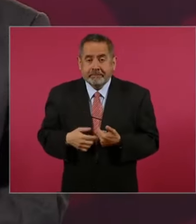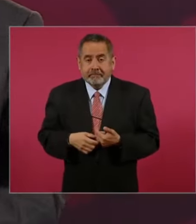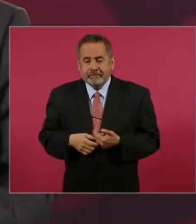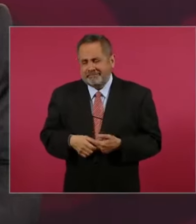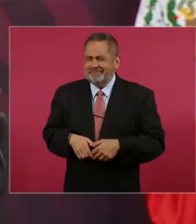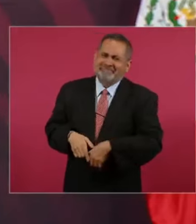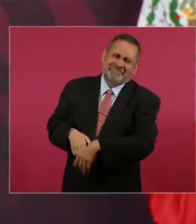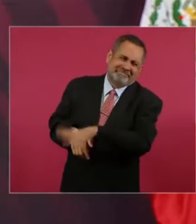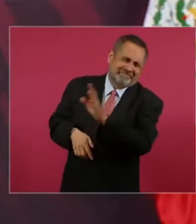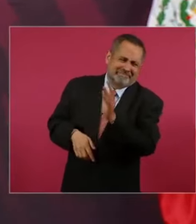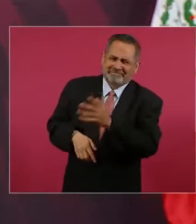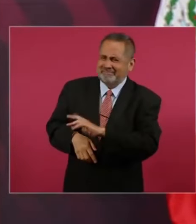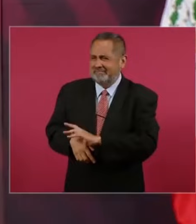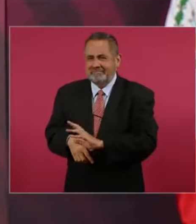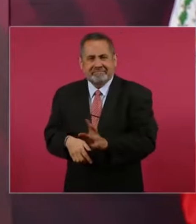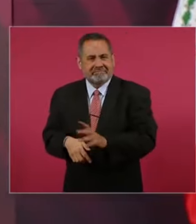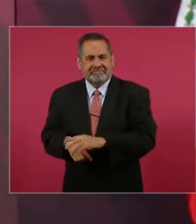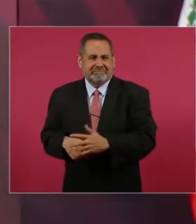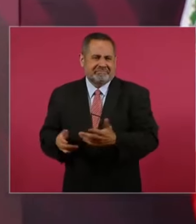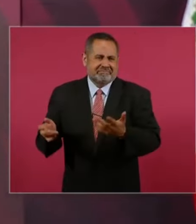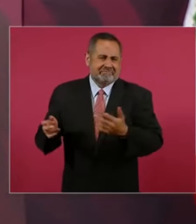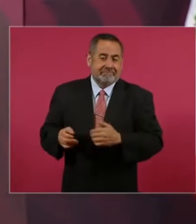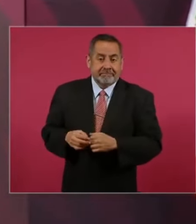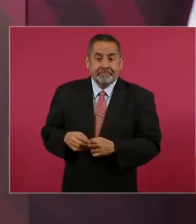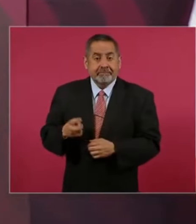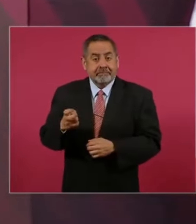dijo que era